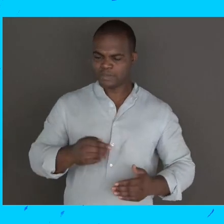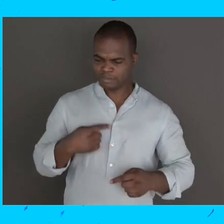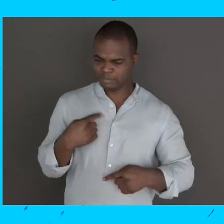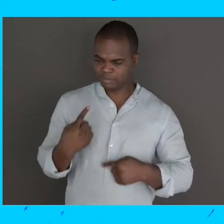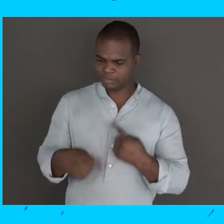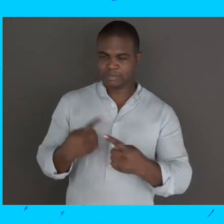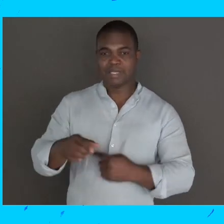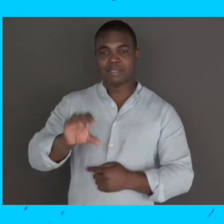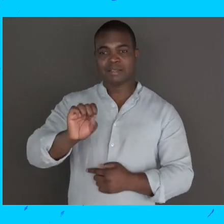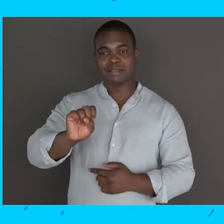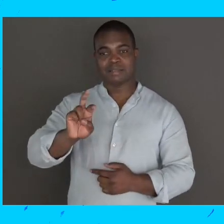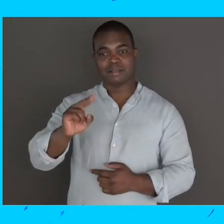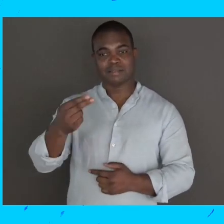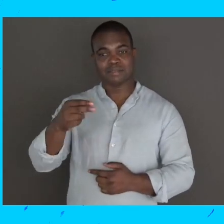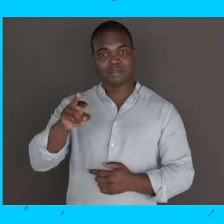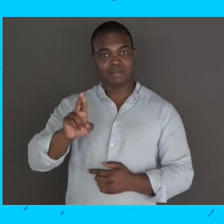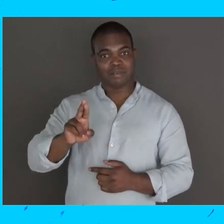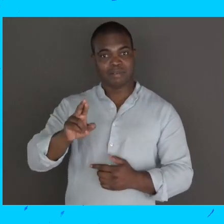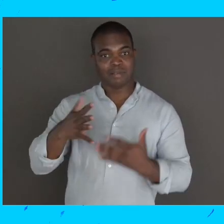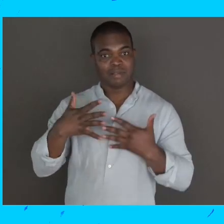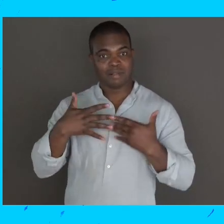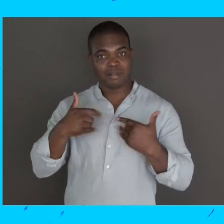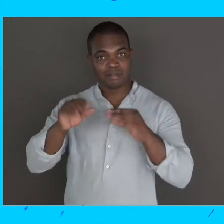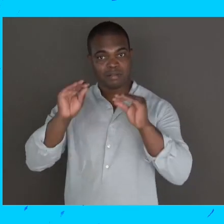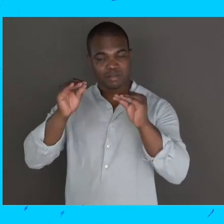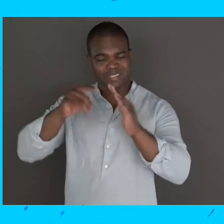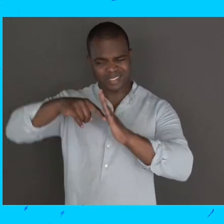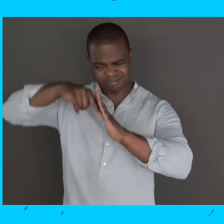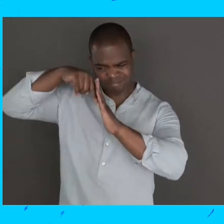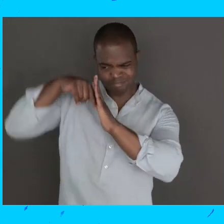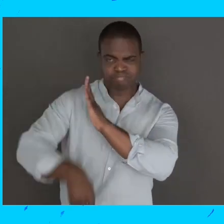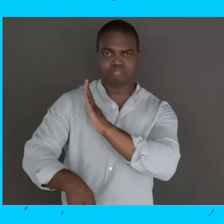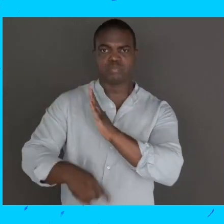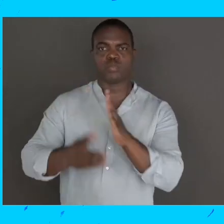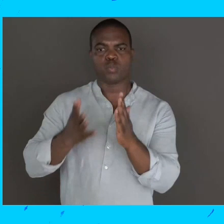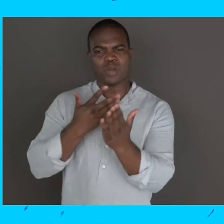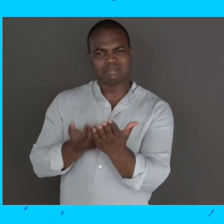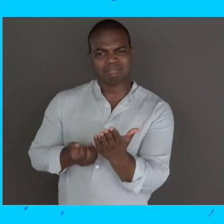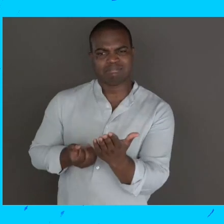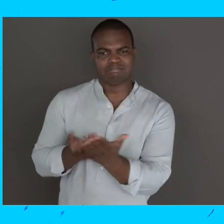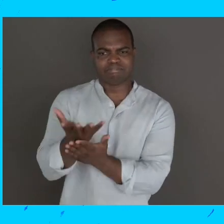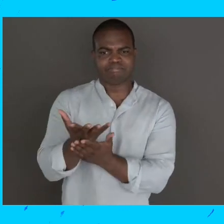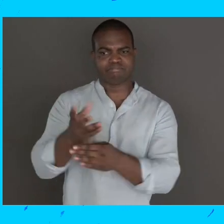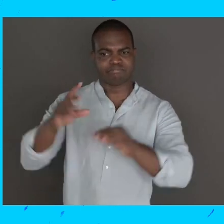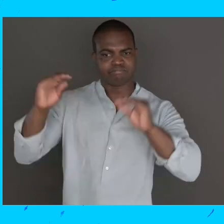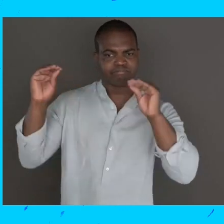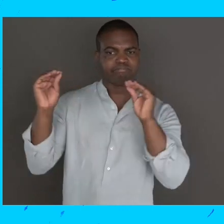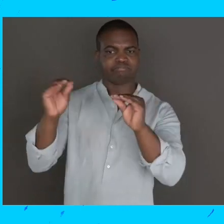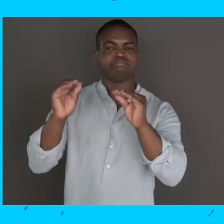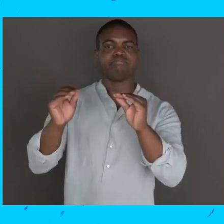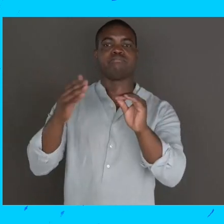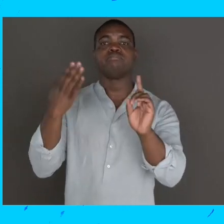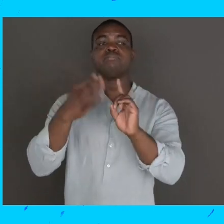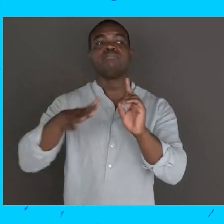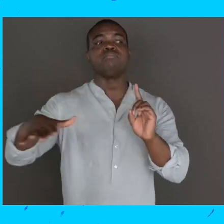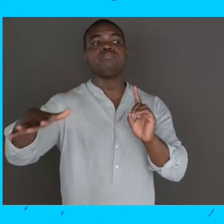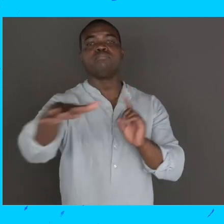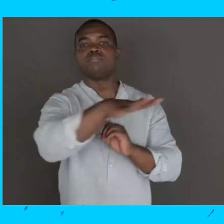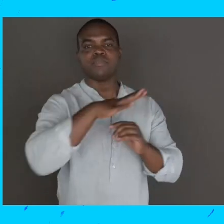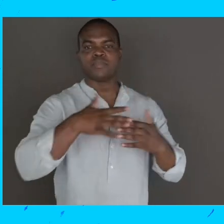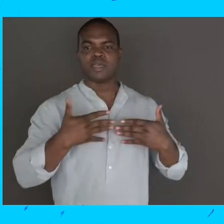también vamos a crear autonomía para nuestros jóvenes para que tengan un